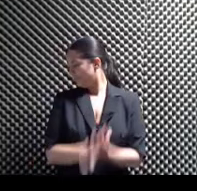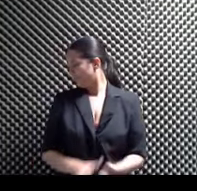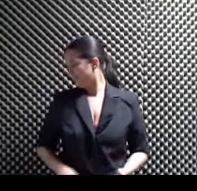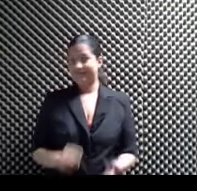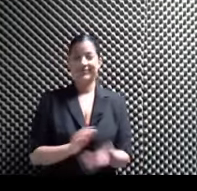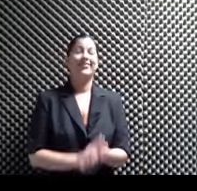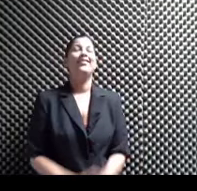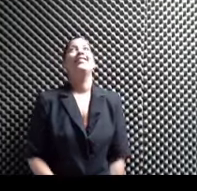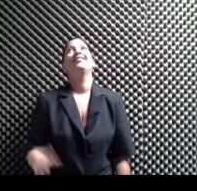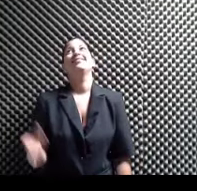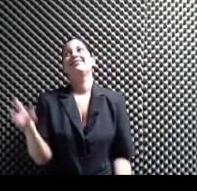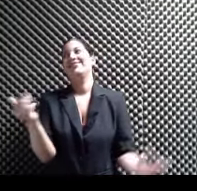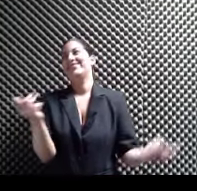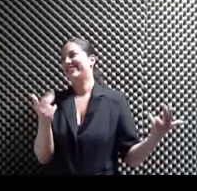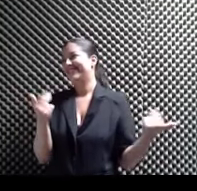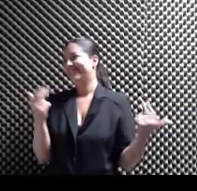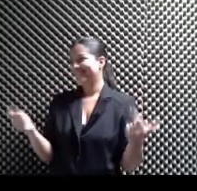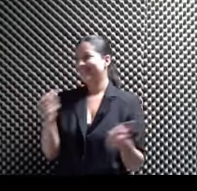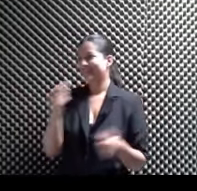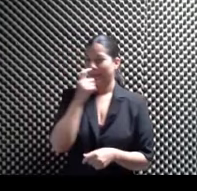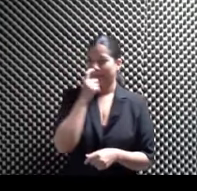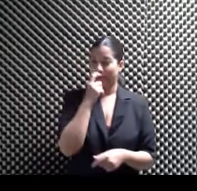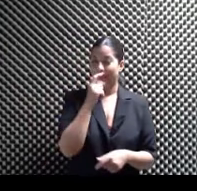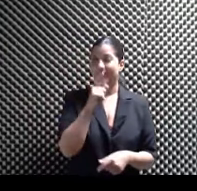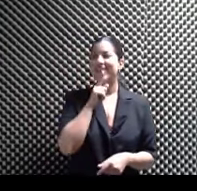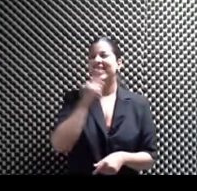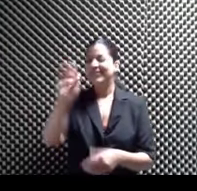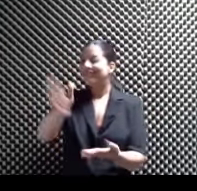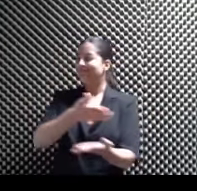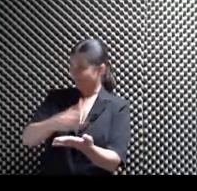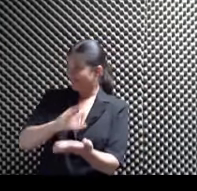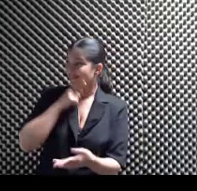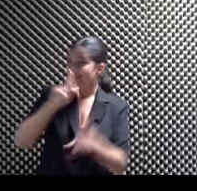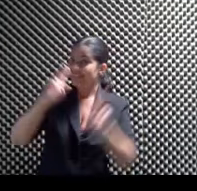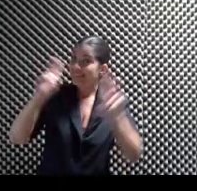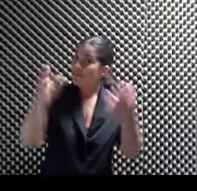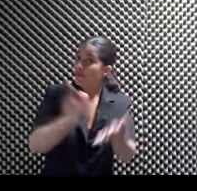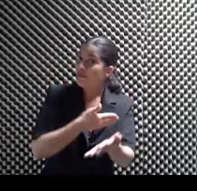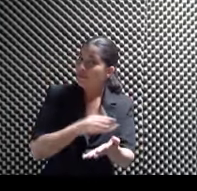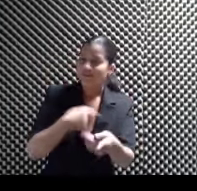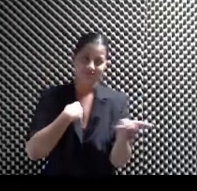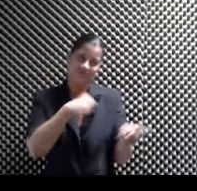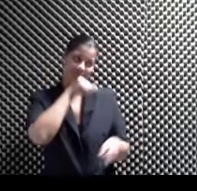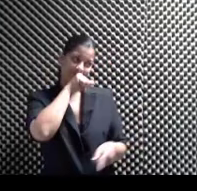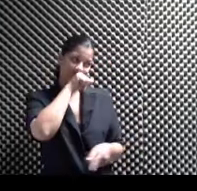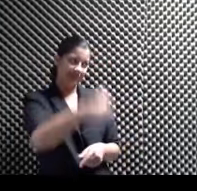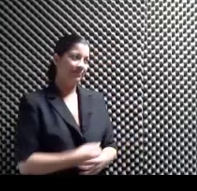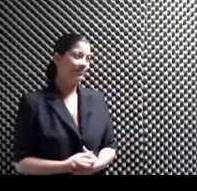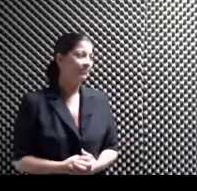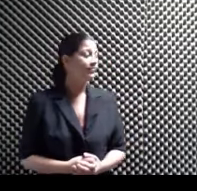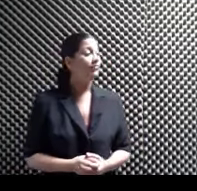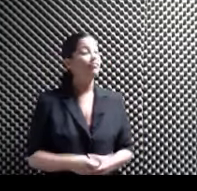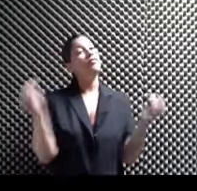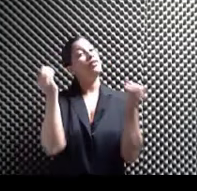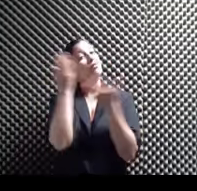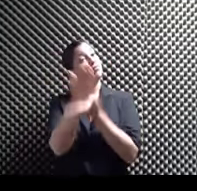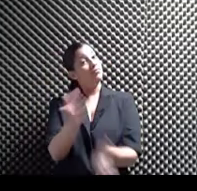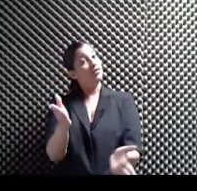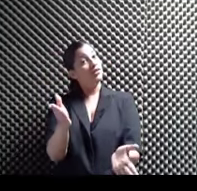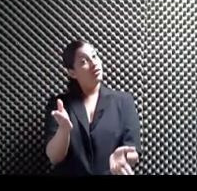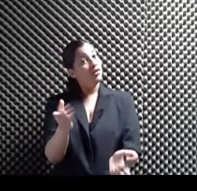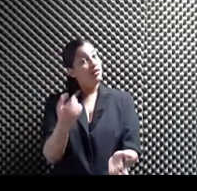me muero Eso fue rítmico Porque estábamos hablando de música Sí, me encanta Mira, tengo que informar Con nosotros no